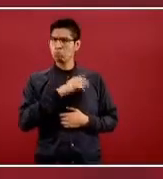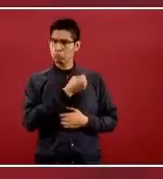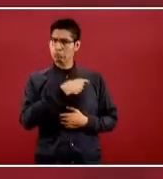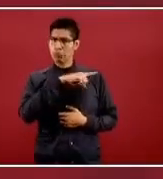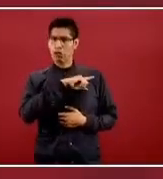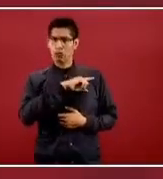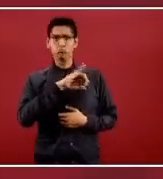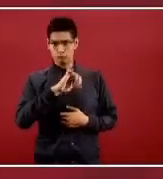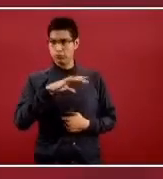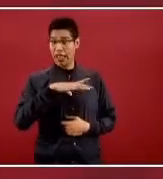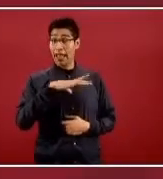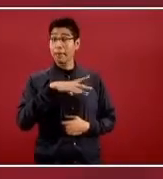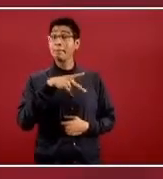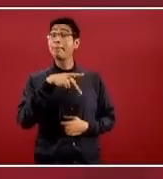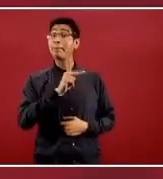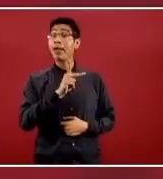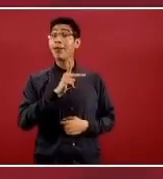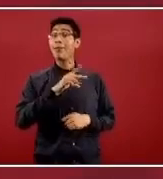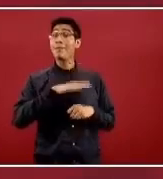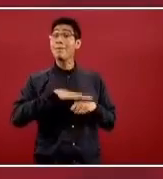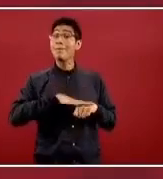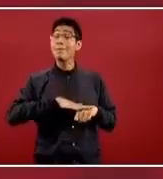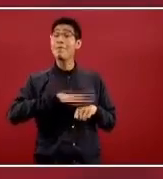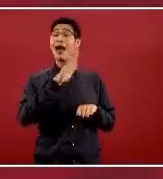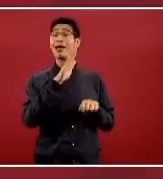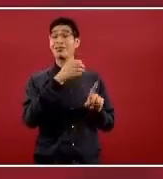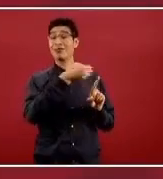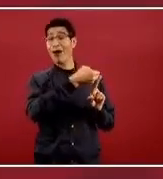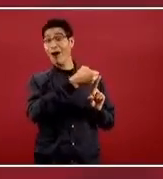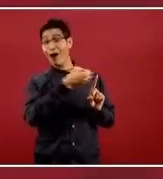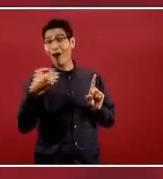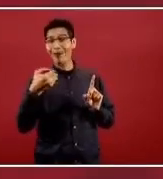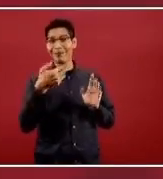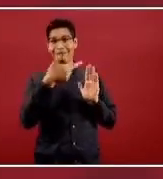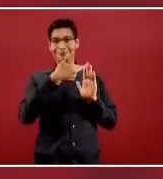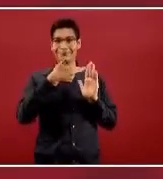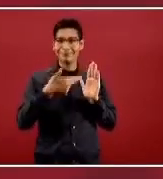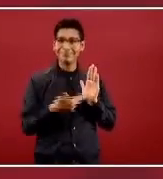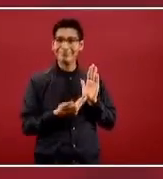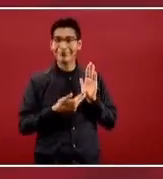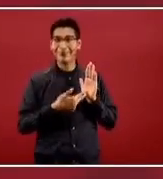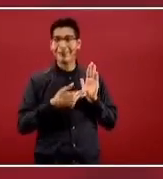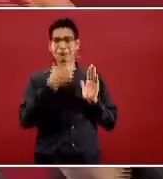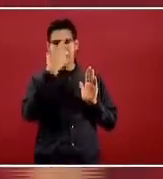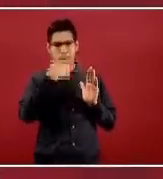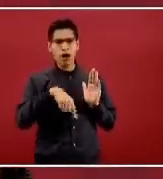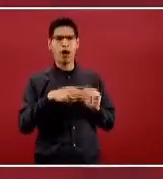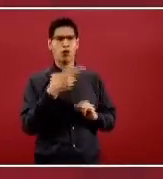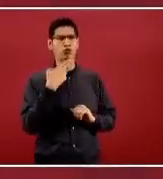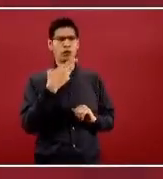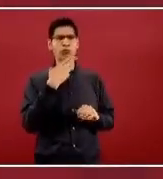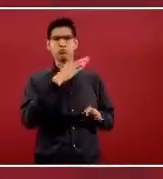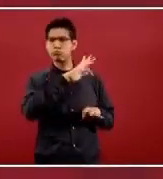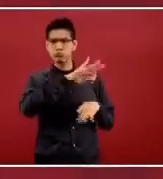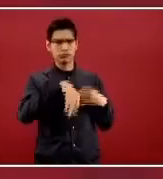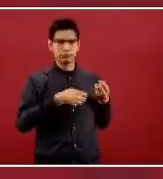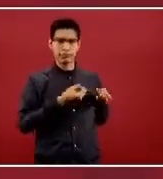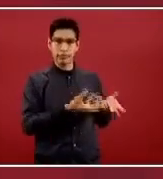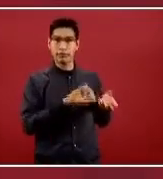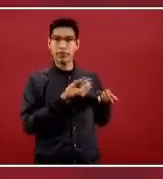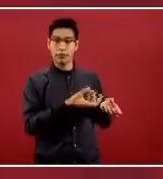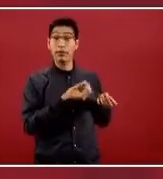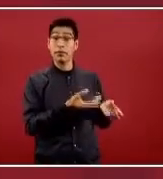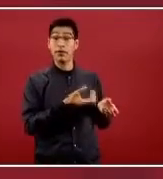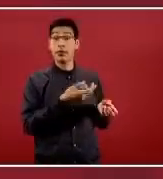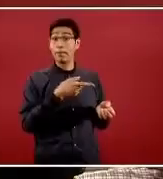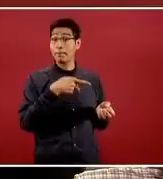uso cuando existen algunos protocolos de reorganización interna, sin que se modifique la estructura del hospital. Esa